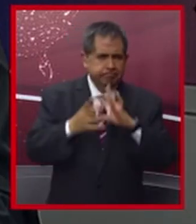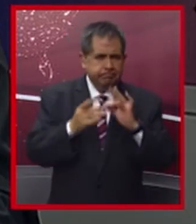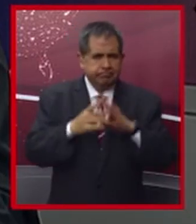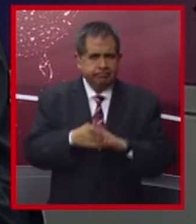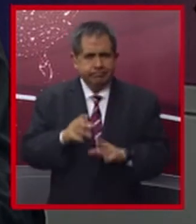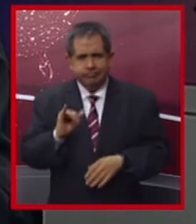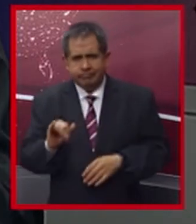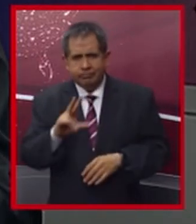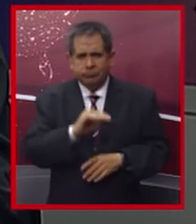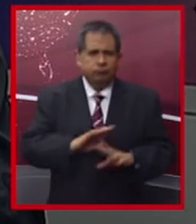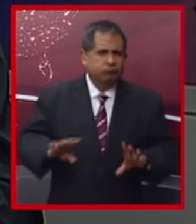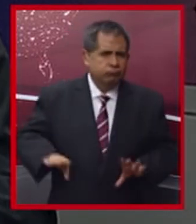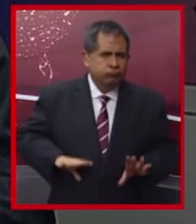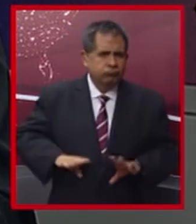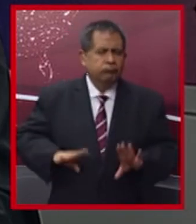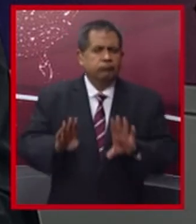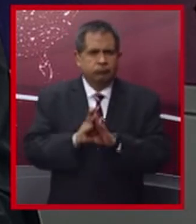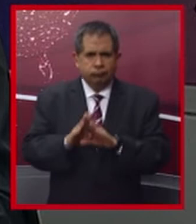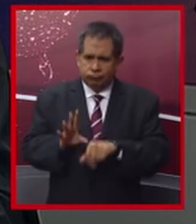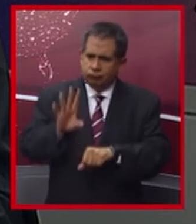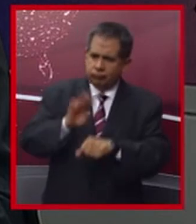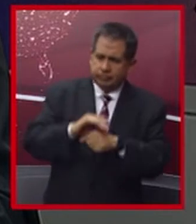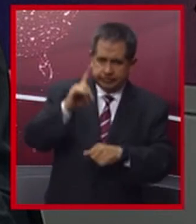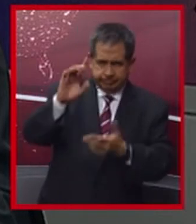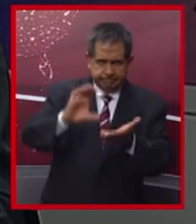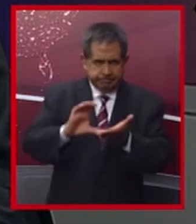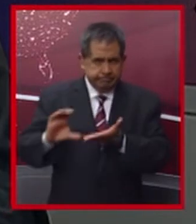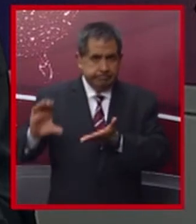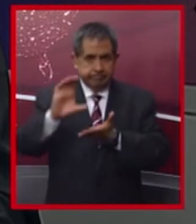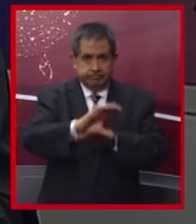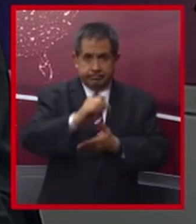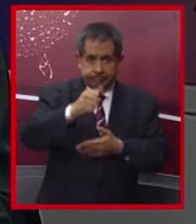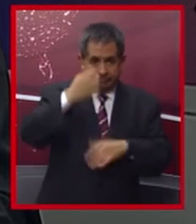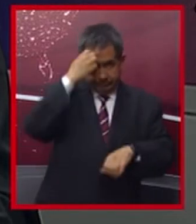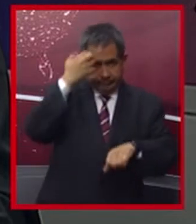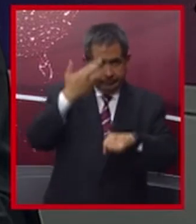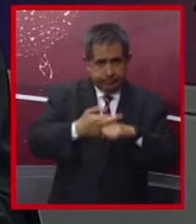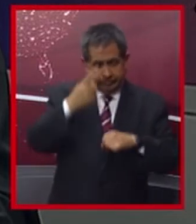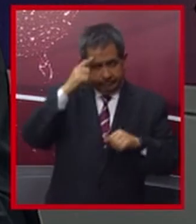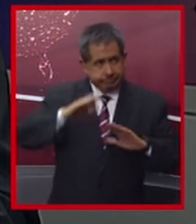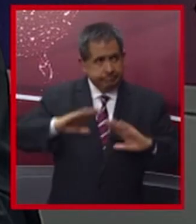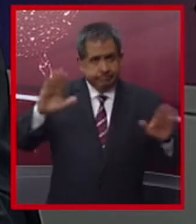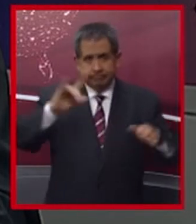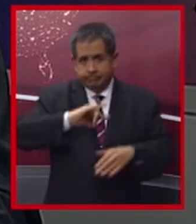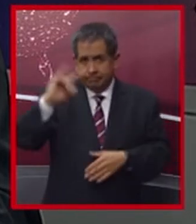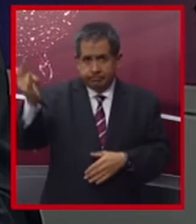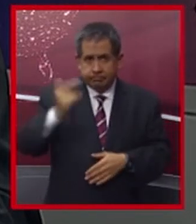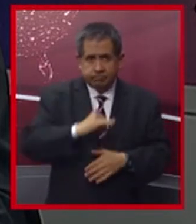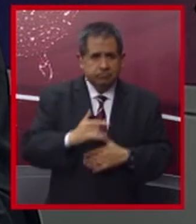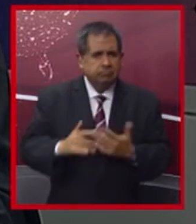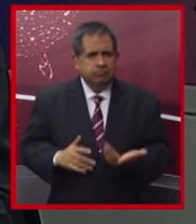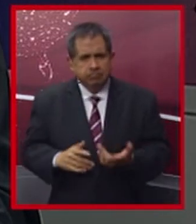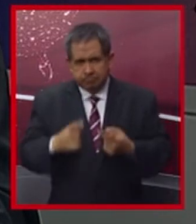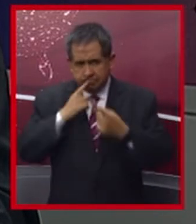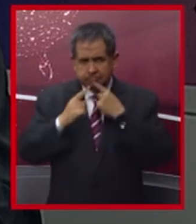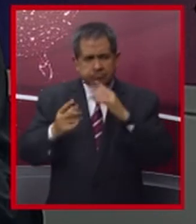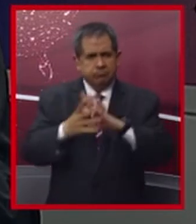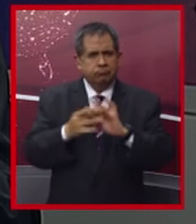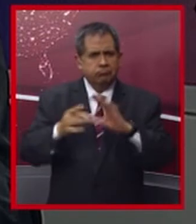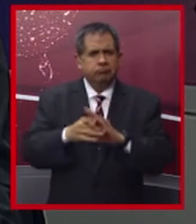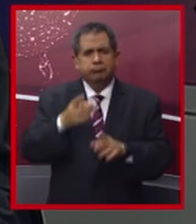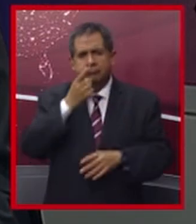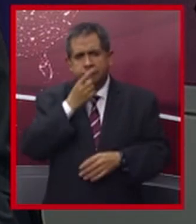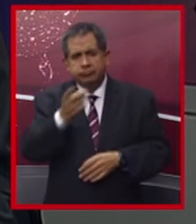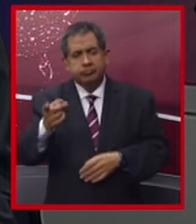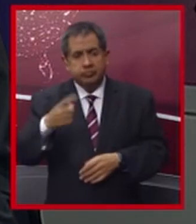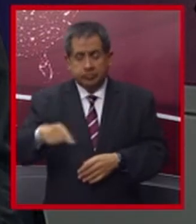de la pertinencia o no de permitir el incremento de la participación de capitales extranjeros en las aerolíneas nacionales. Por un lado, se